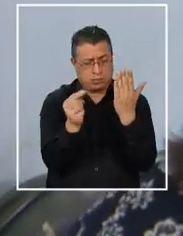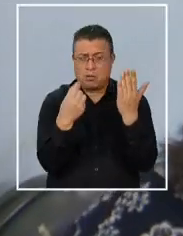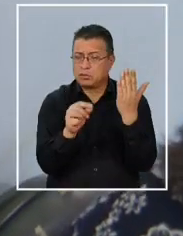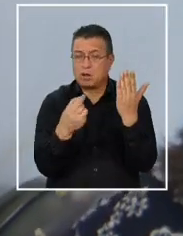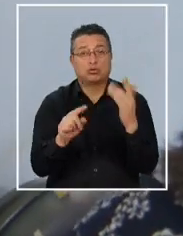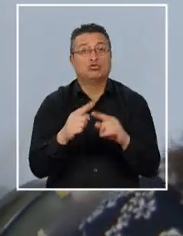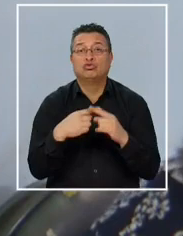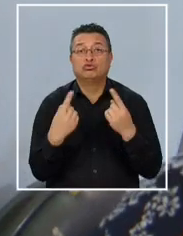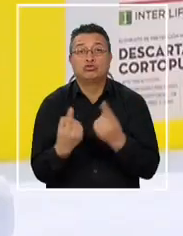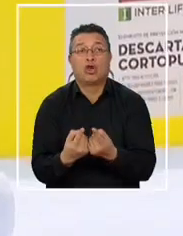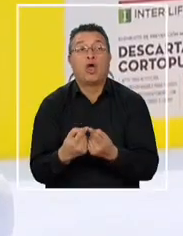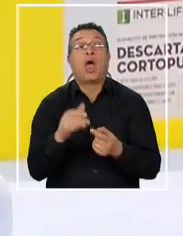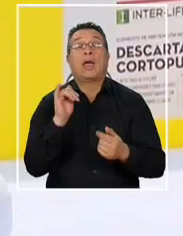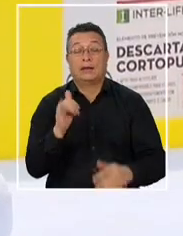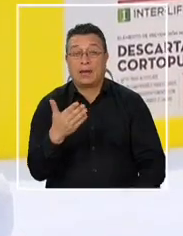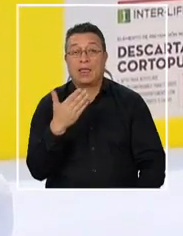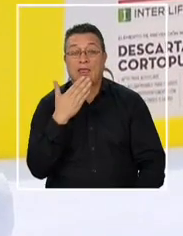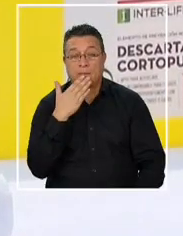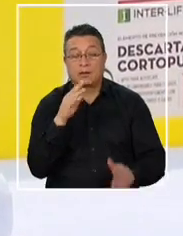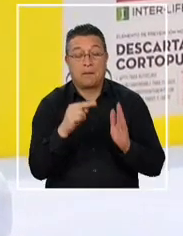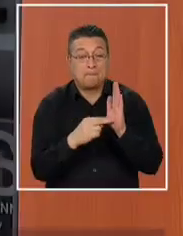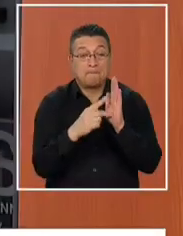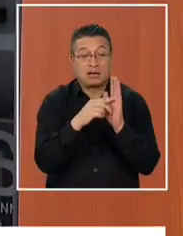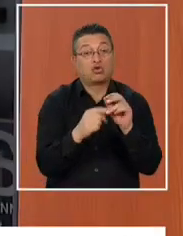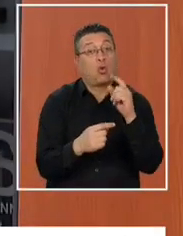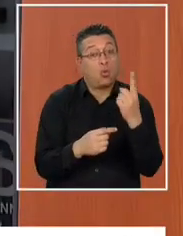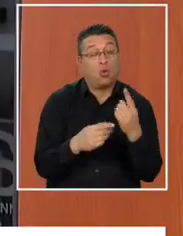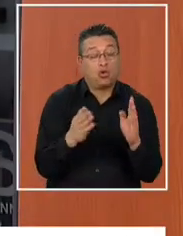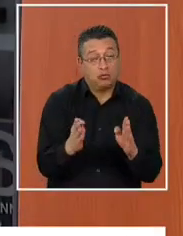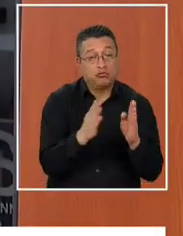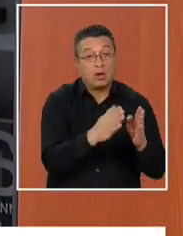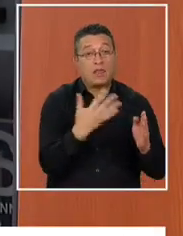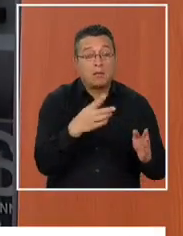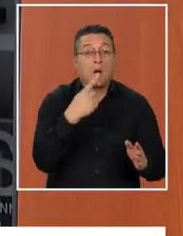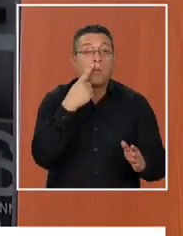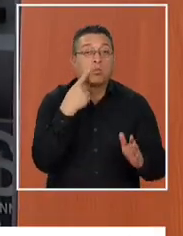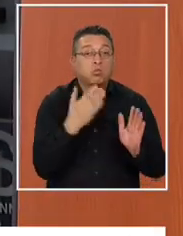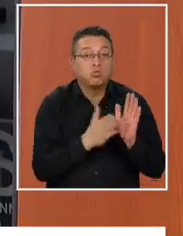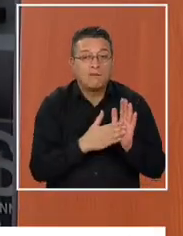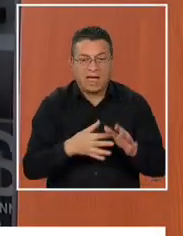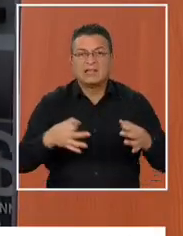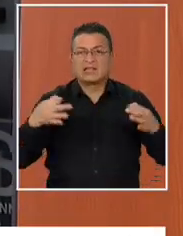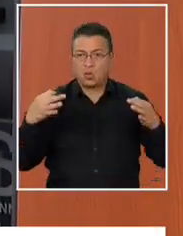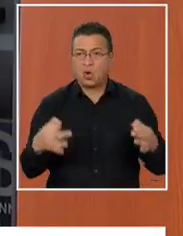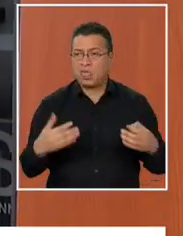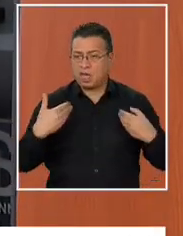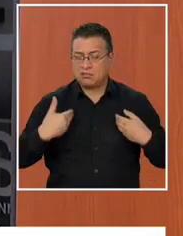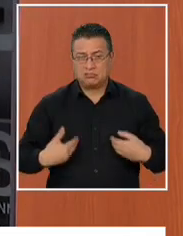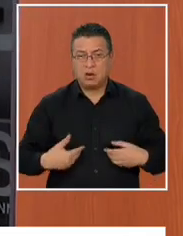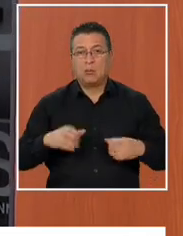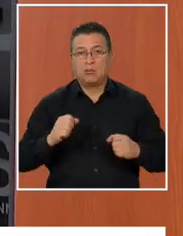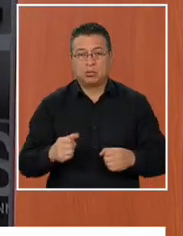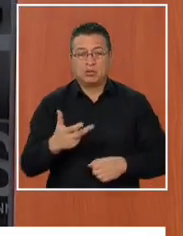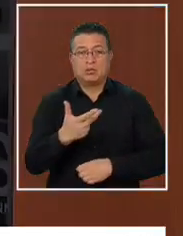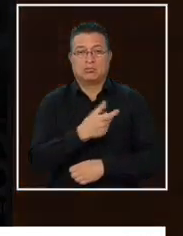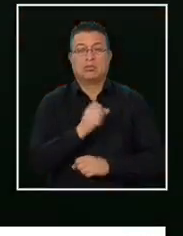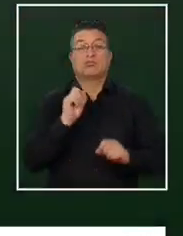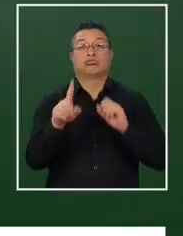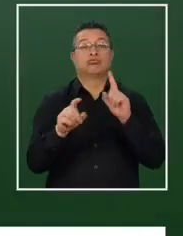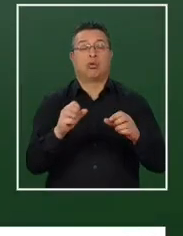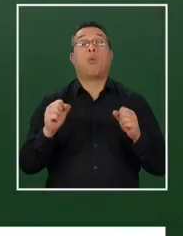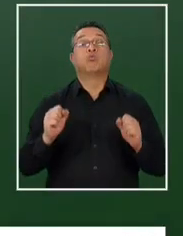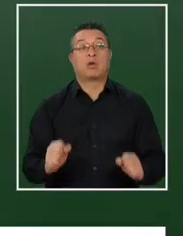y también se realizó la fase clínica 1 en nuestro país, en donde se demostró su seguridad y la capacidad de inducir una respuesta